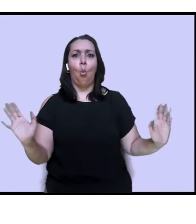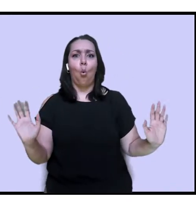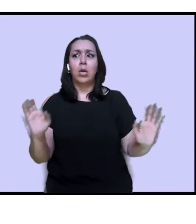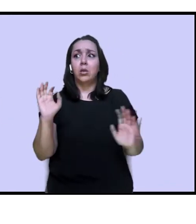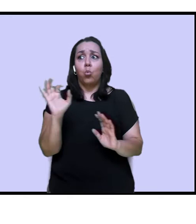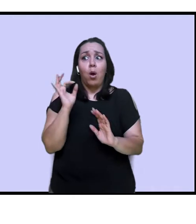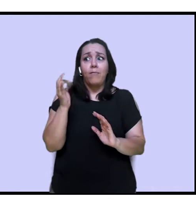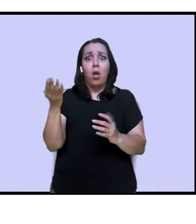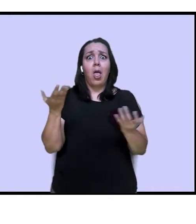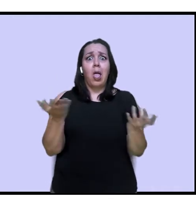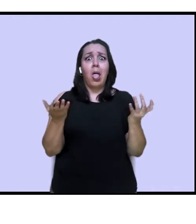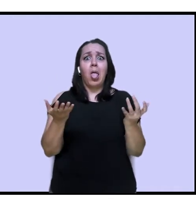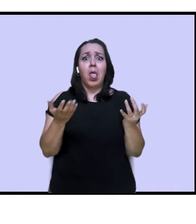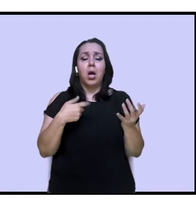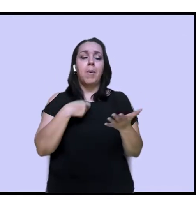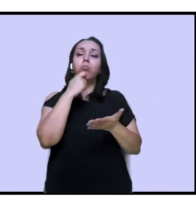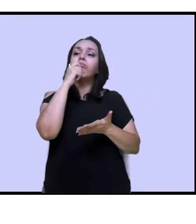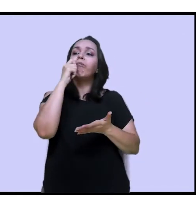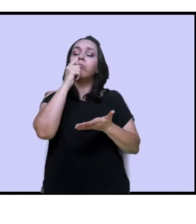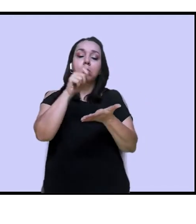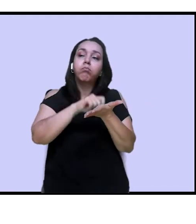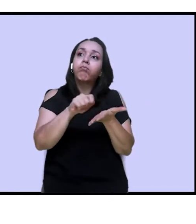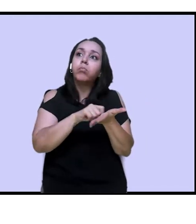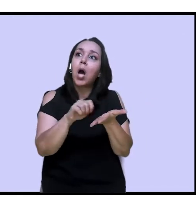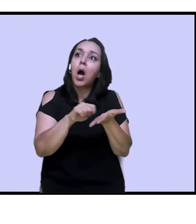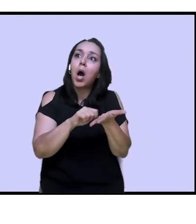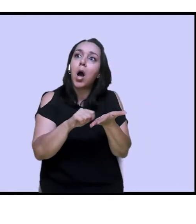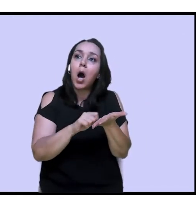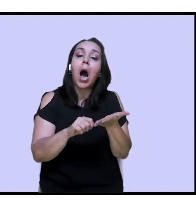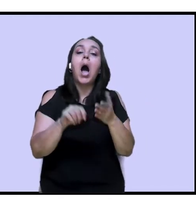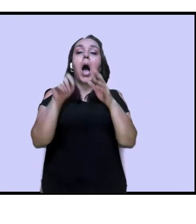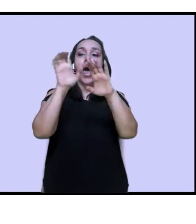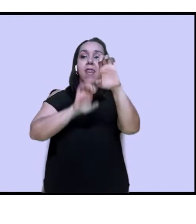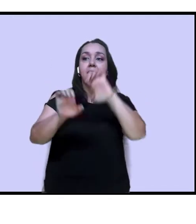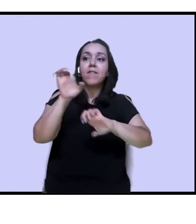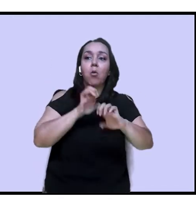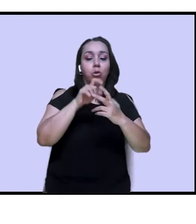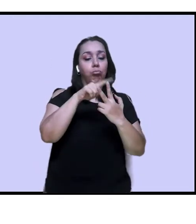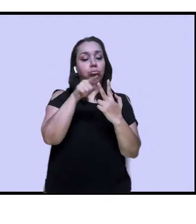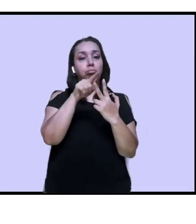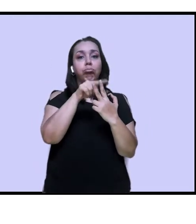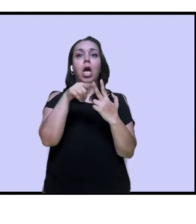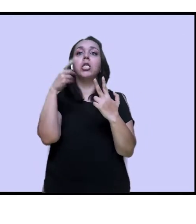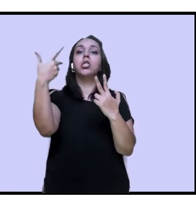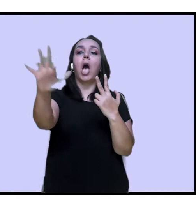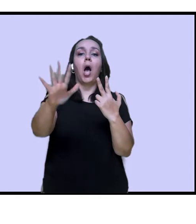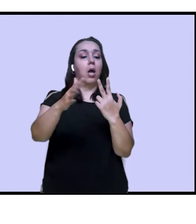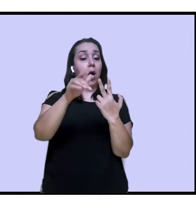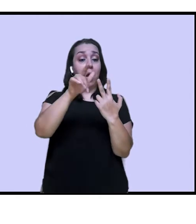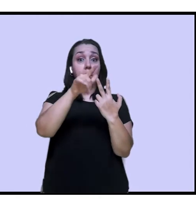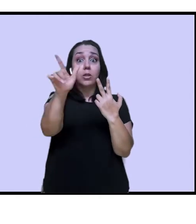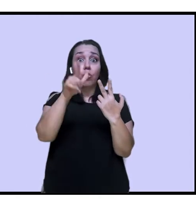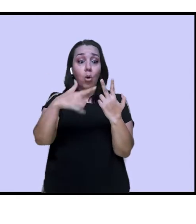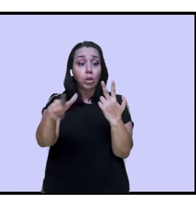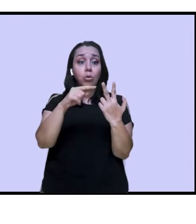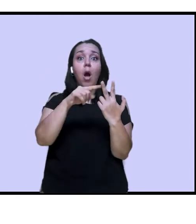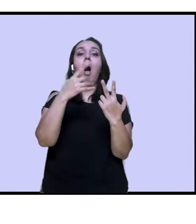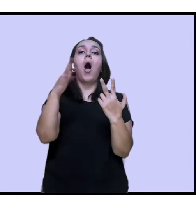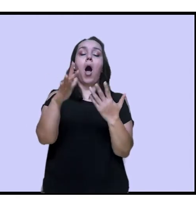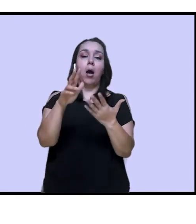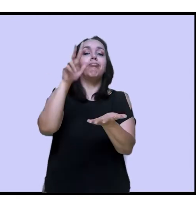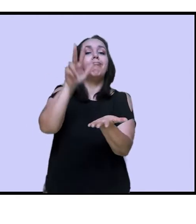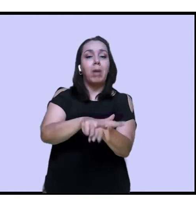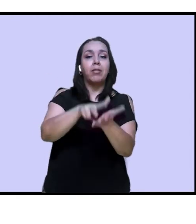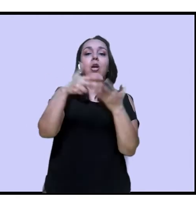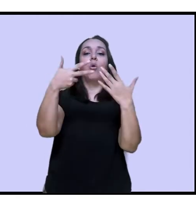hay forma, entonces se aplica la declaración jurada y la prueba de ubicación y listo, ya queda matriculada en lo